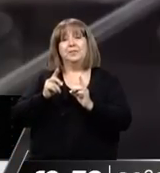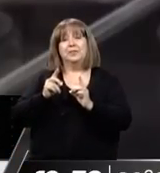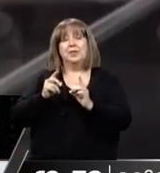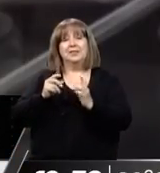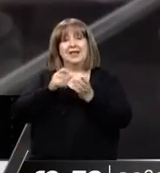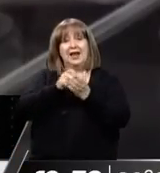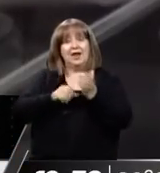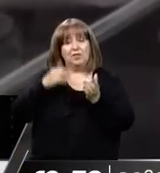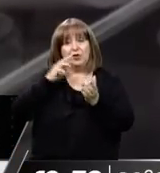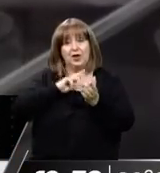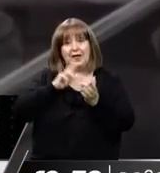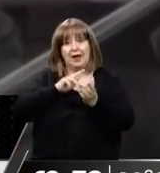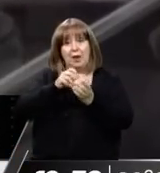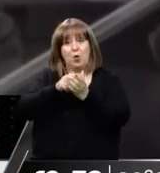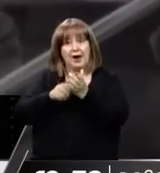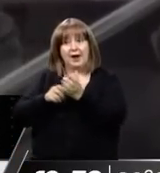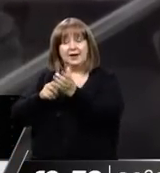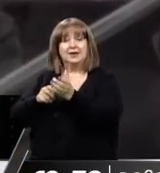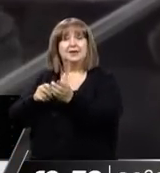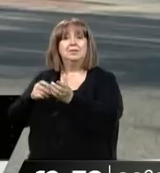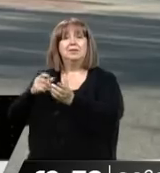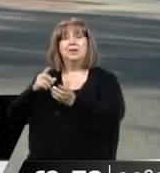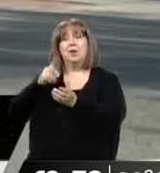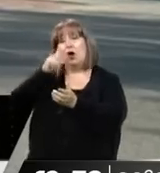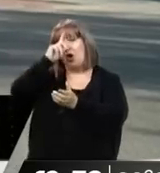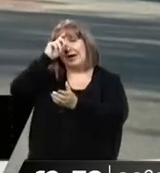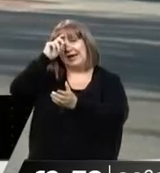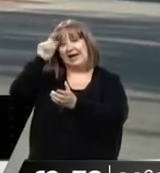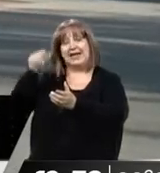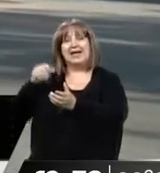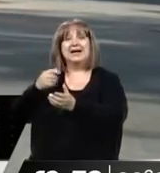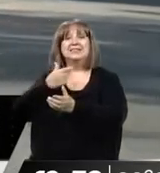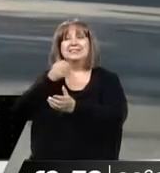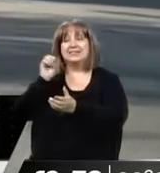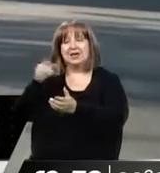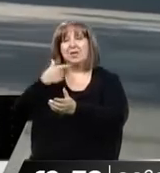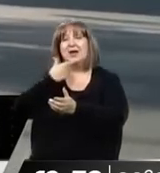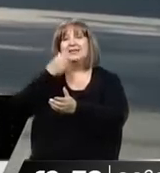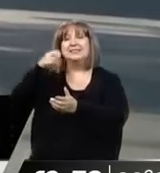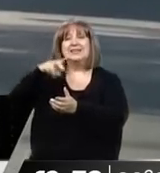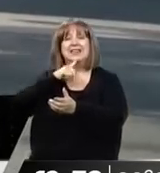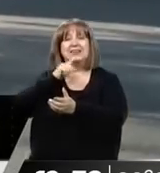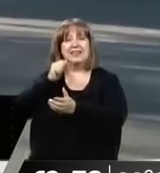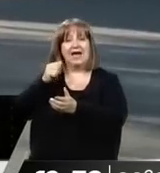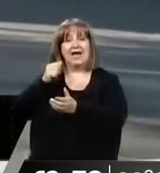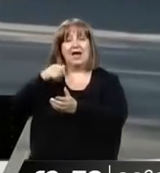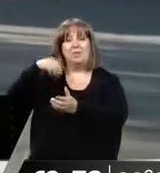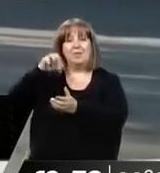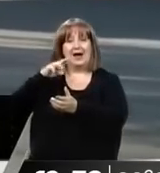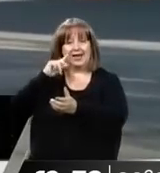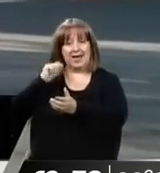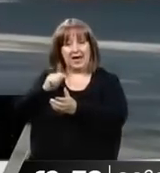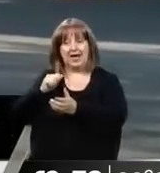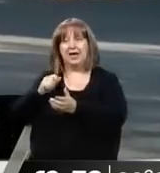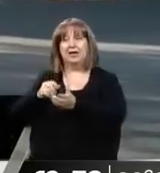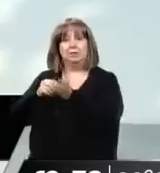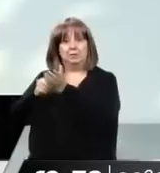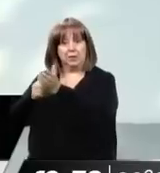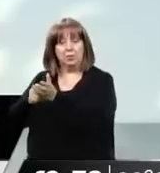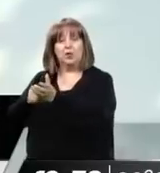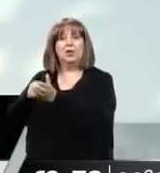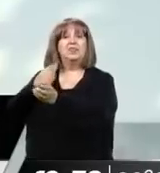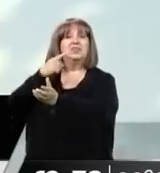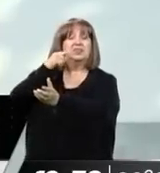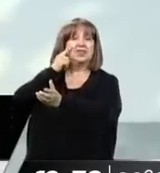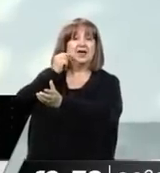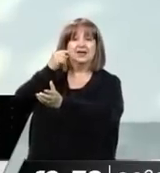mientras ella estaba ahí justamente día 7 que ingresa Rolando 789 de febrero